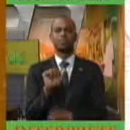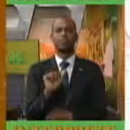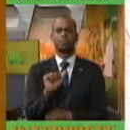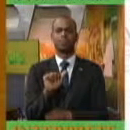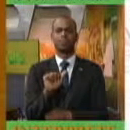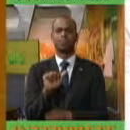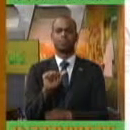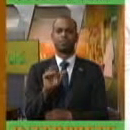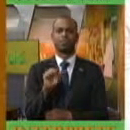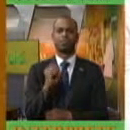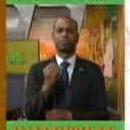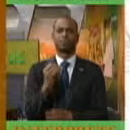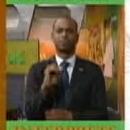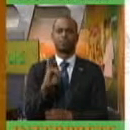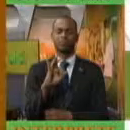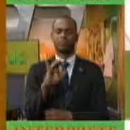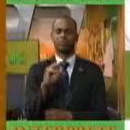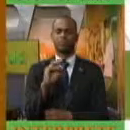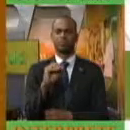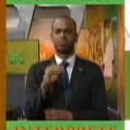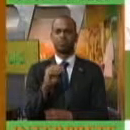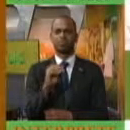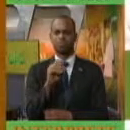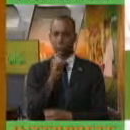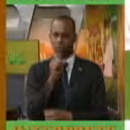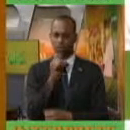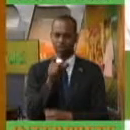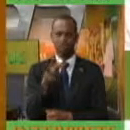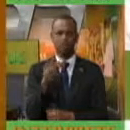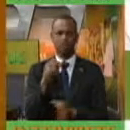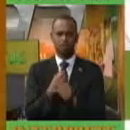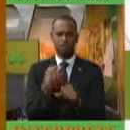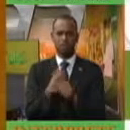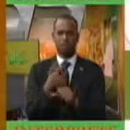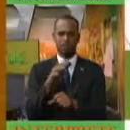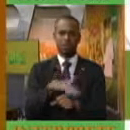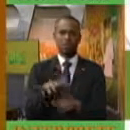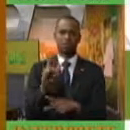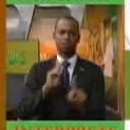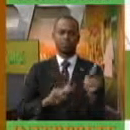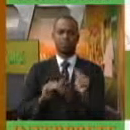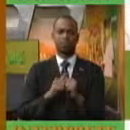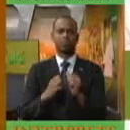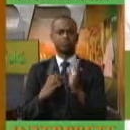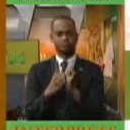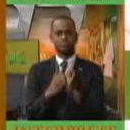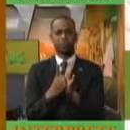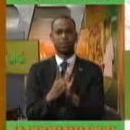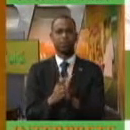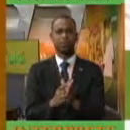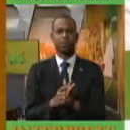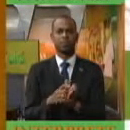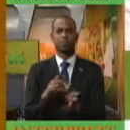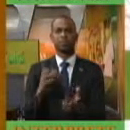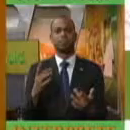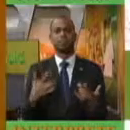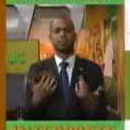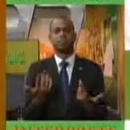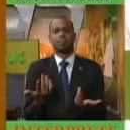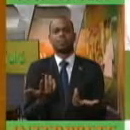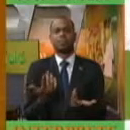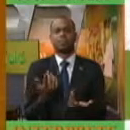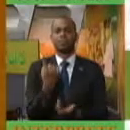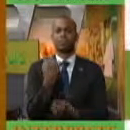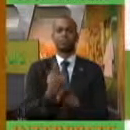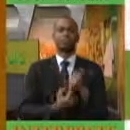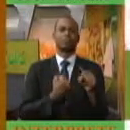Sodifimo Boca Chica, que lleva para 16 años trabajando con el sector con discapacidad. Pero ¿qué pasa? Hace